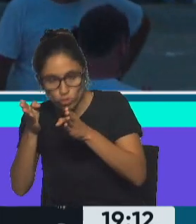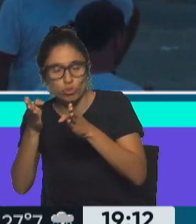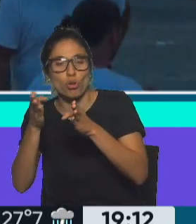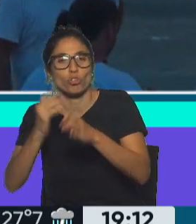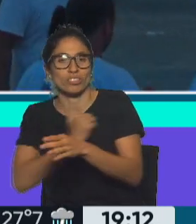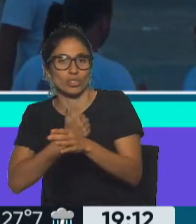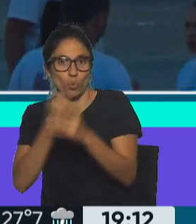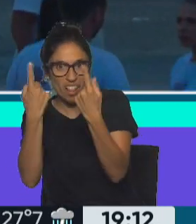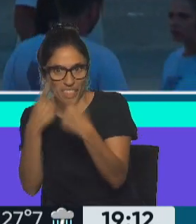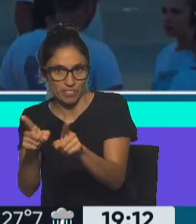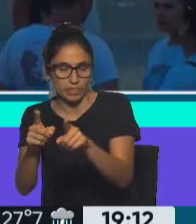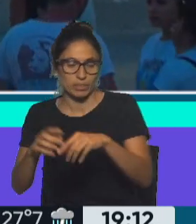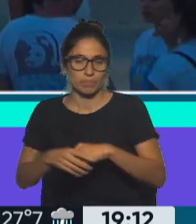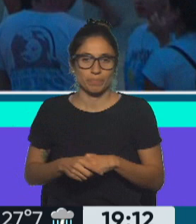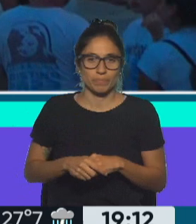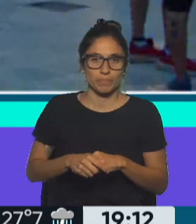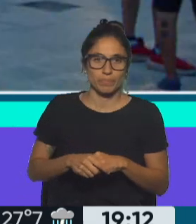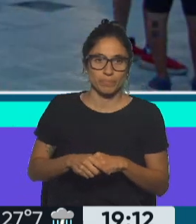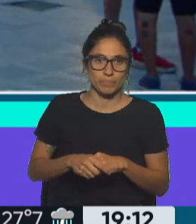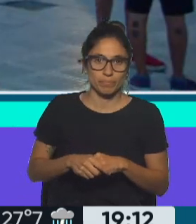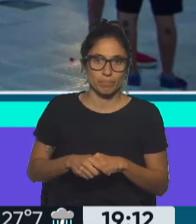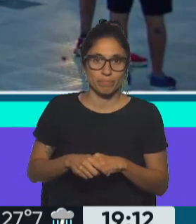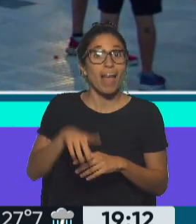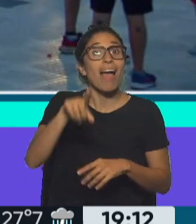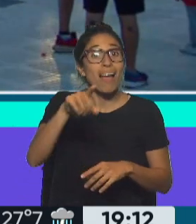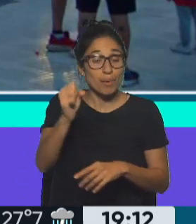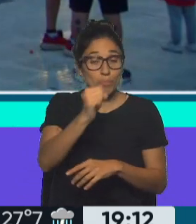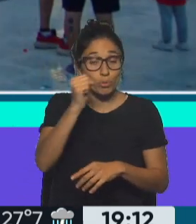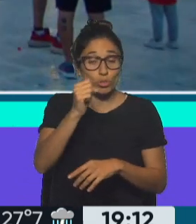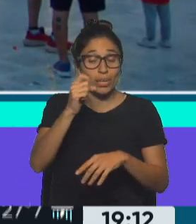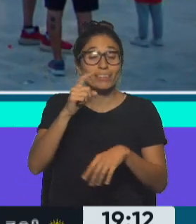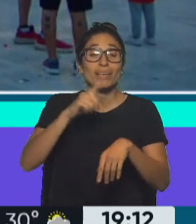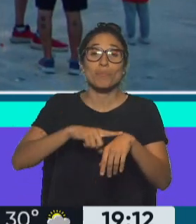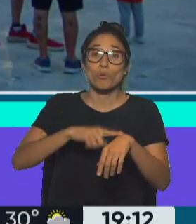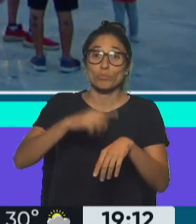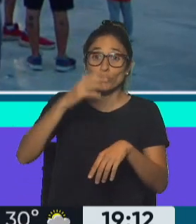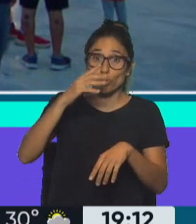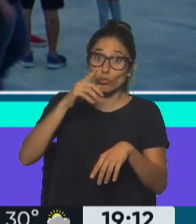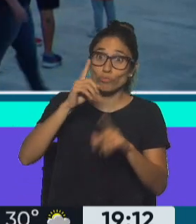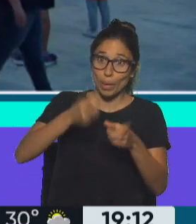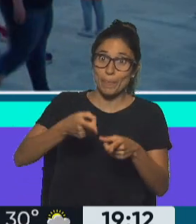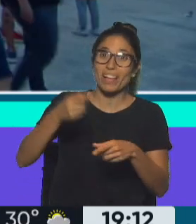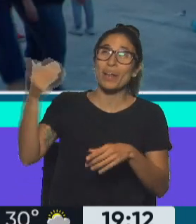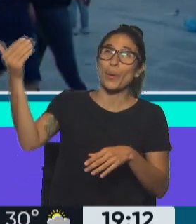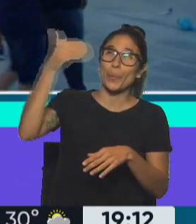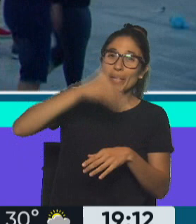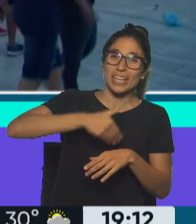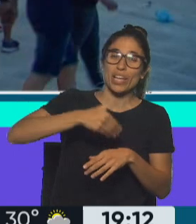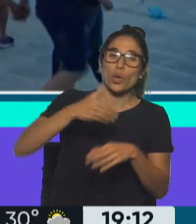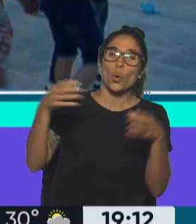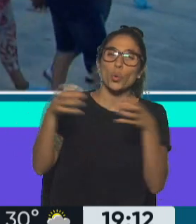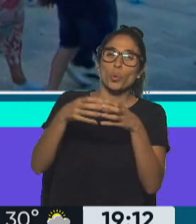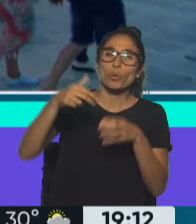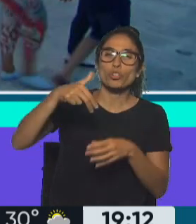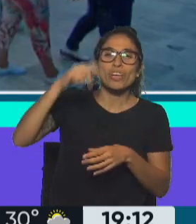cuando entraron al país los grupos neopentecostales de Estados Unidos.